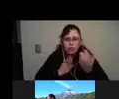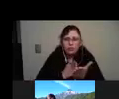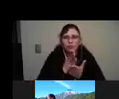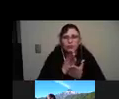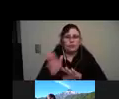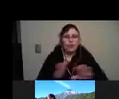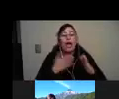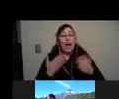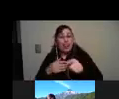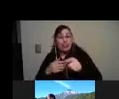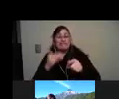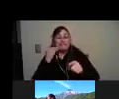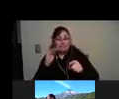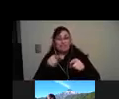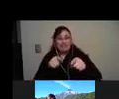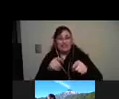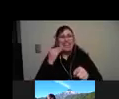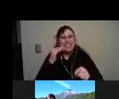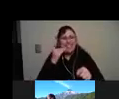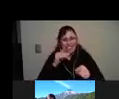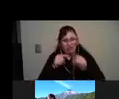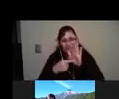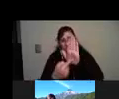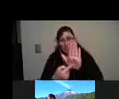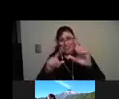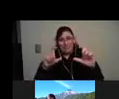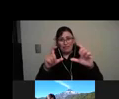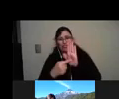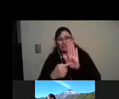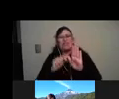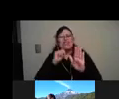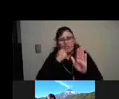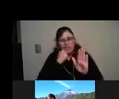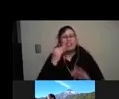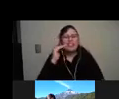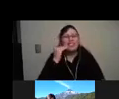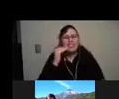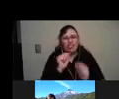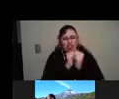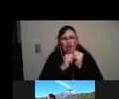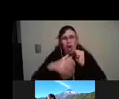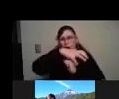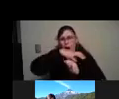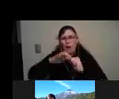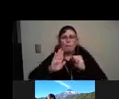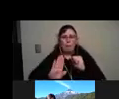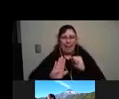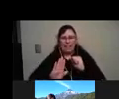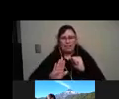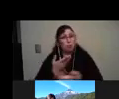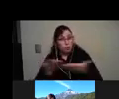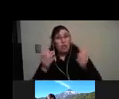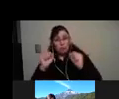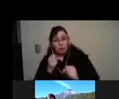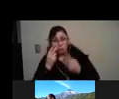niño típicamente con parálisis cerebral, ¿ya? Así que se lo recomiendo, creo que está en YouTube para quienes lo quieran ver, ¿ya?